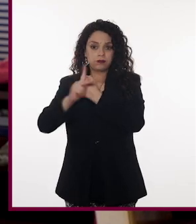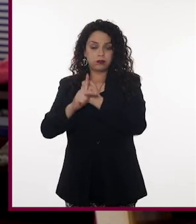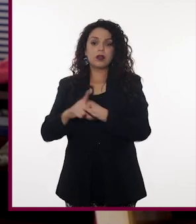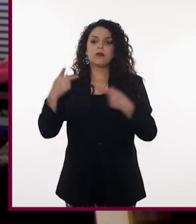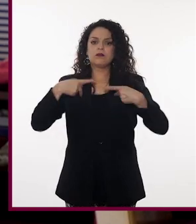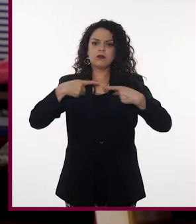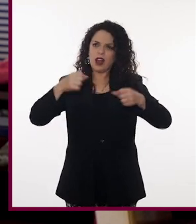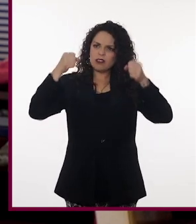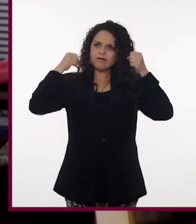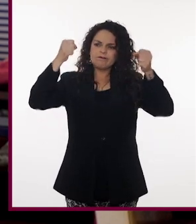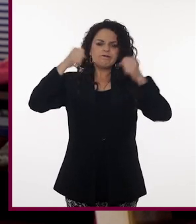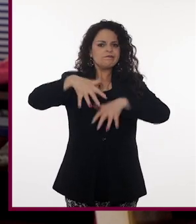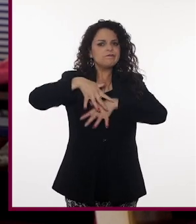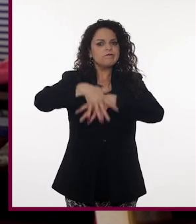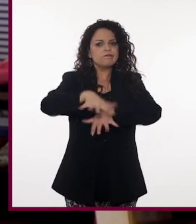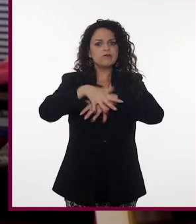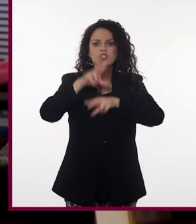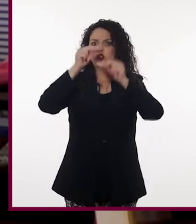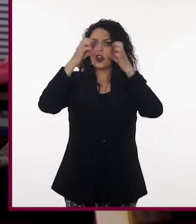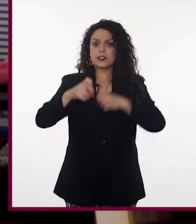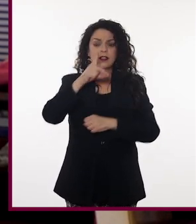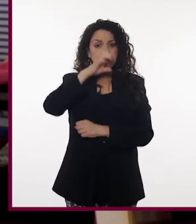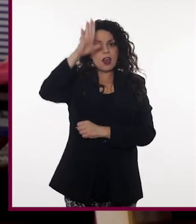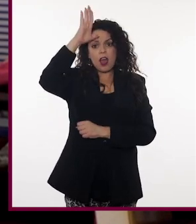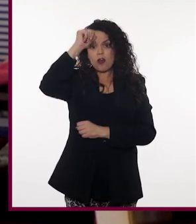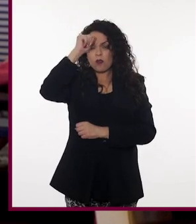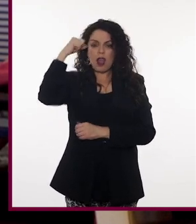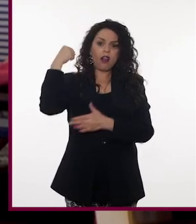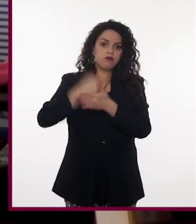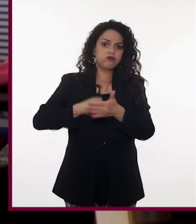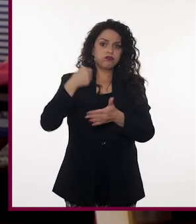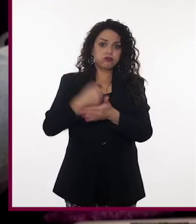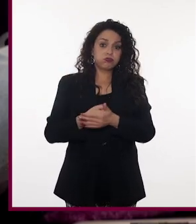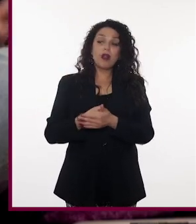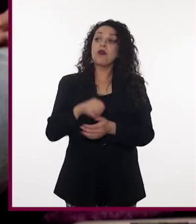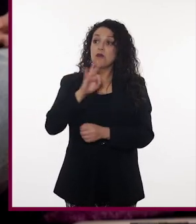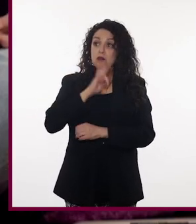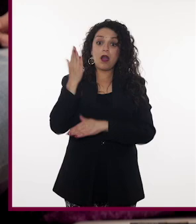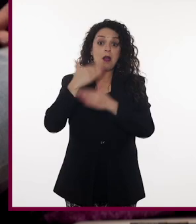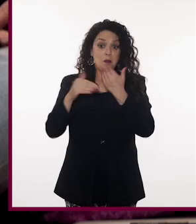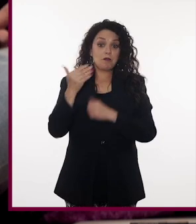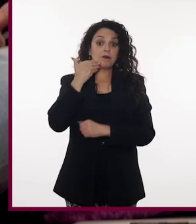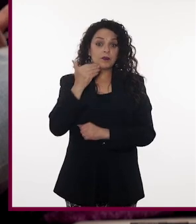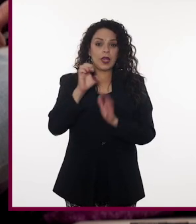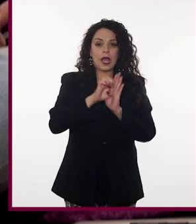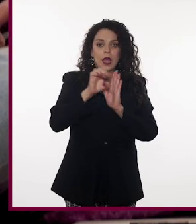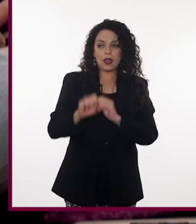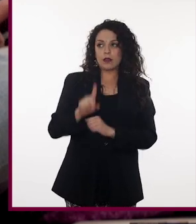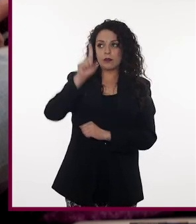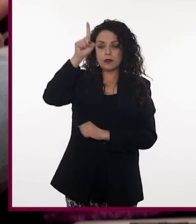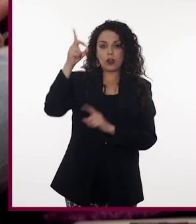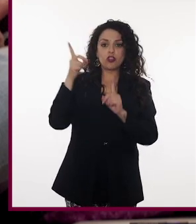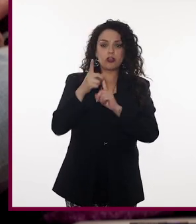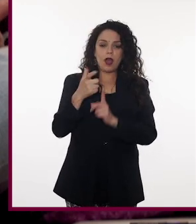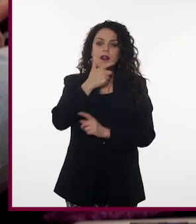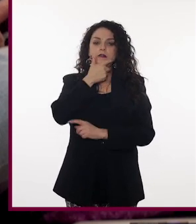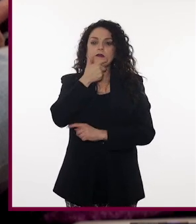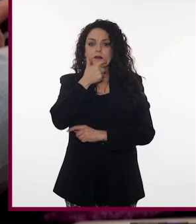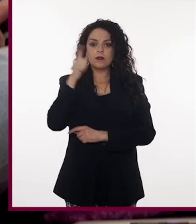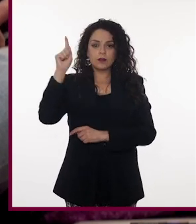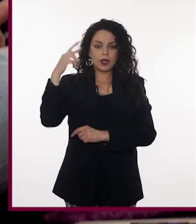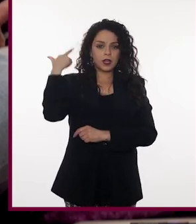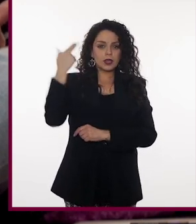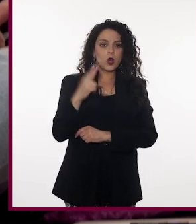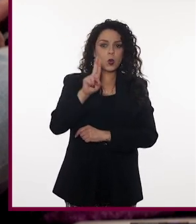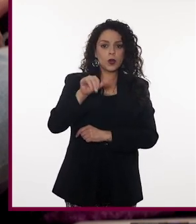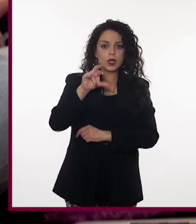manifestaciones, protestas de inconformidad y se han conseguido cosas interesantes. Por ejemplo, en Reino Unido, el Tribunal Británico